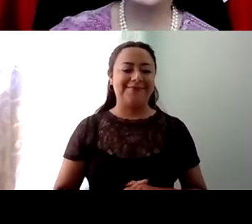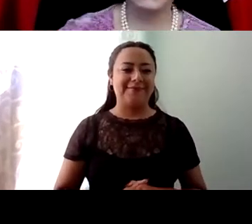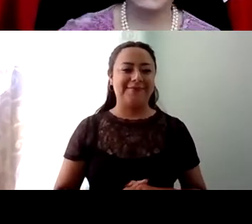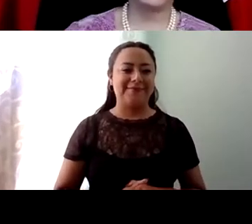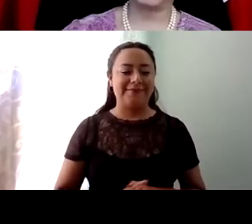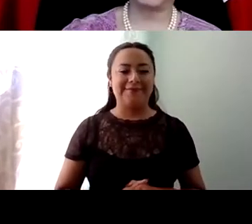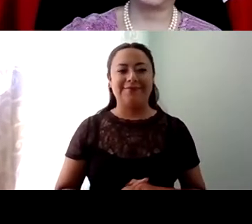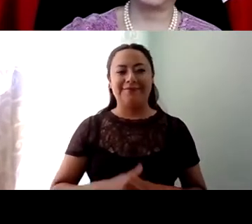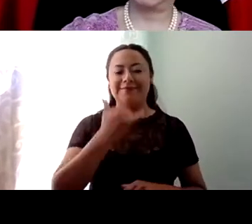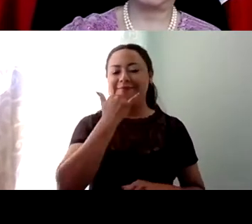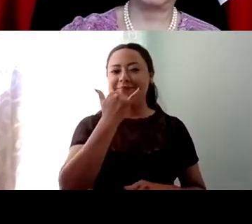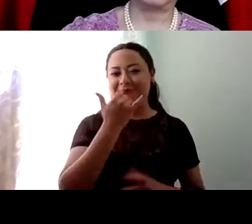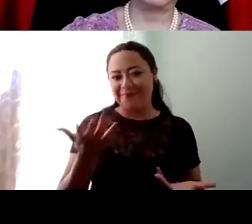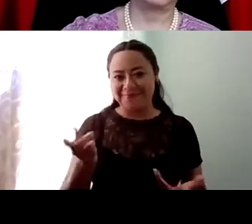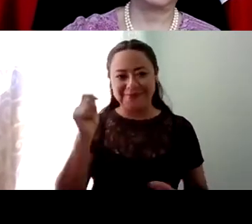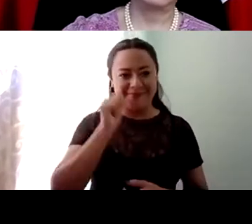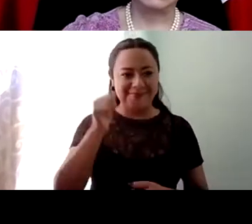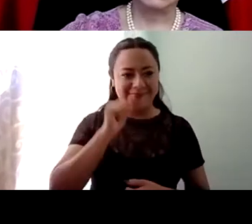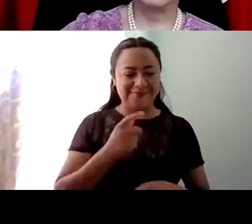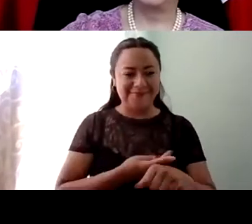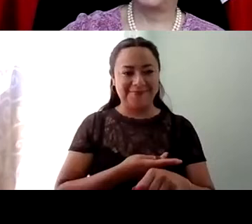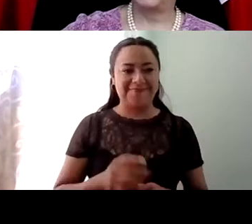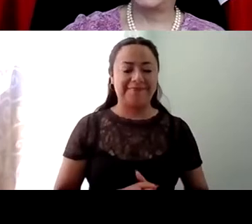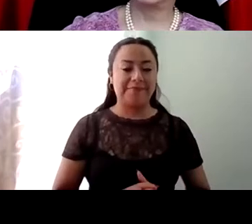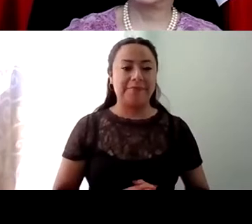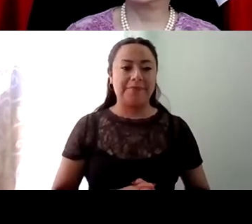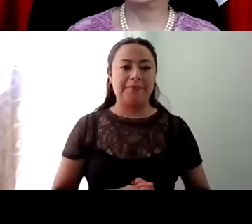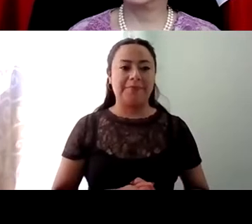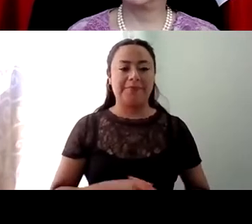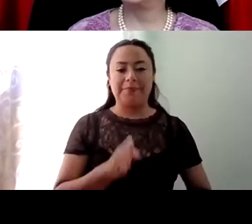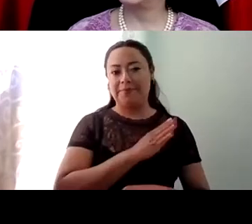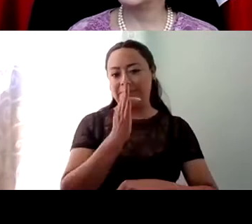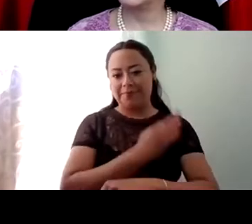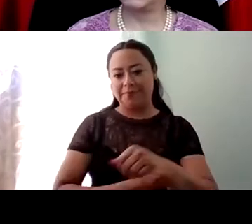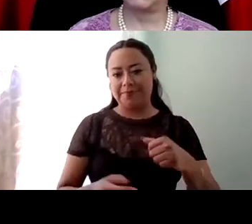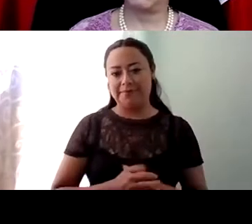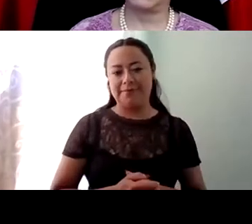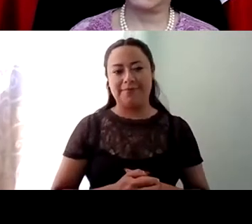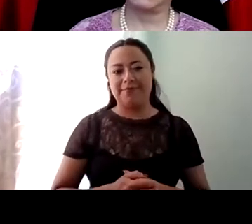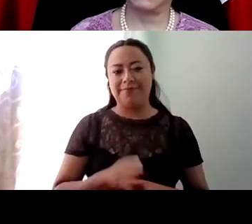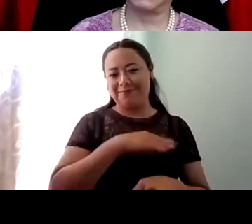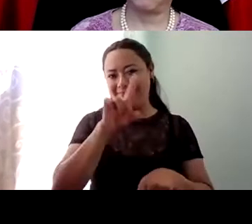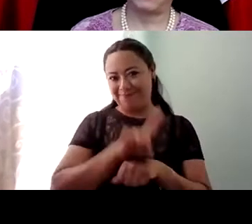Perdón, siempre lo quito para no interrumpir. Muy buenas tardes, muy buenos días todavía,